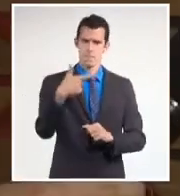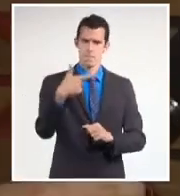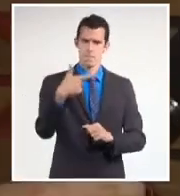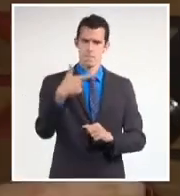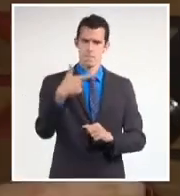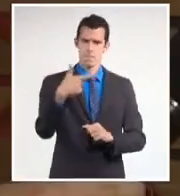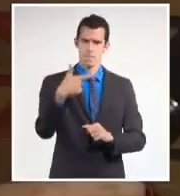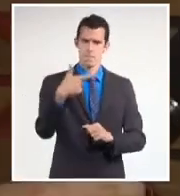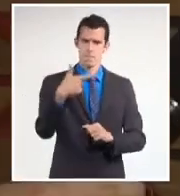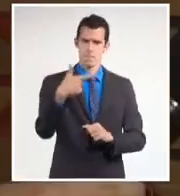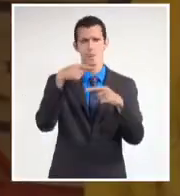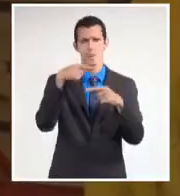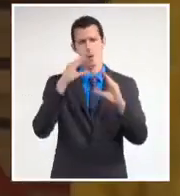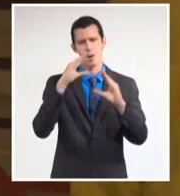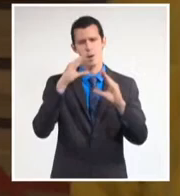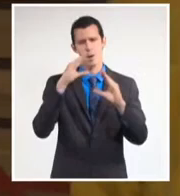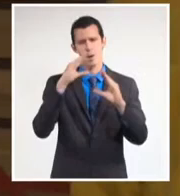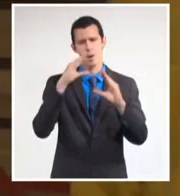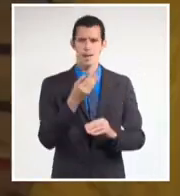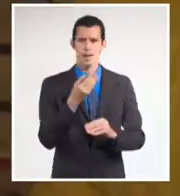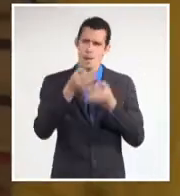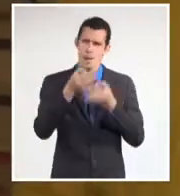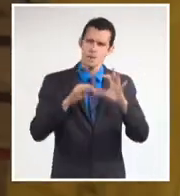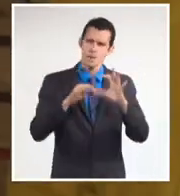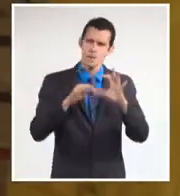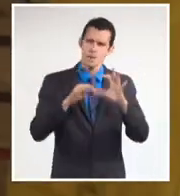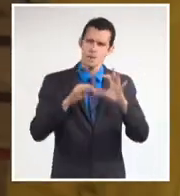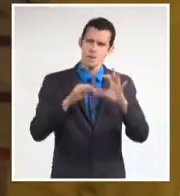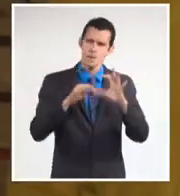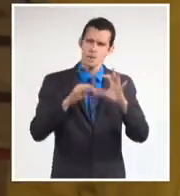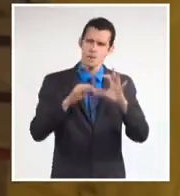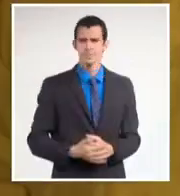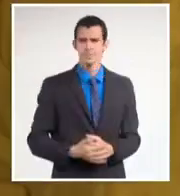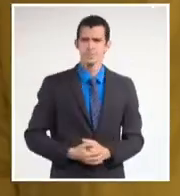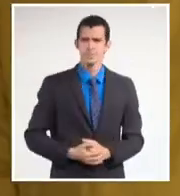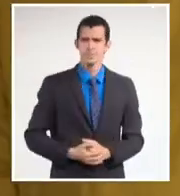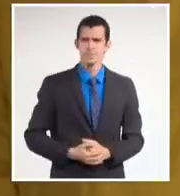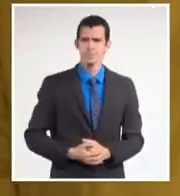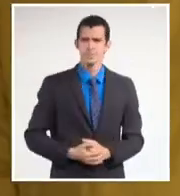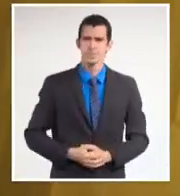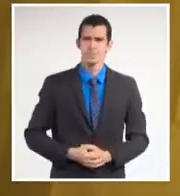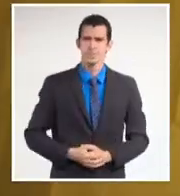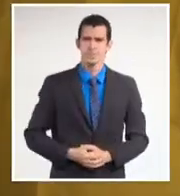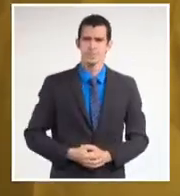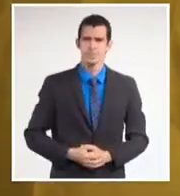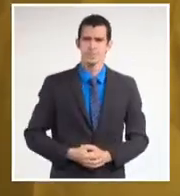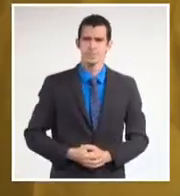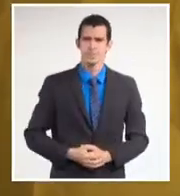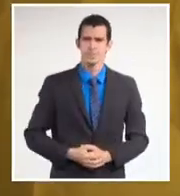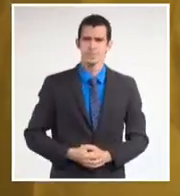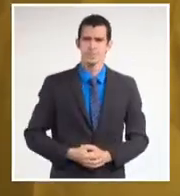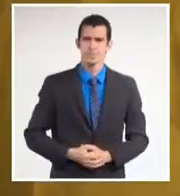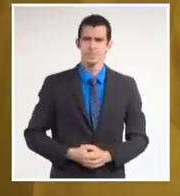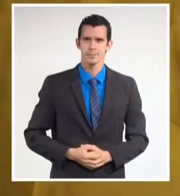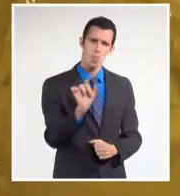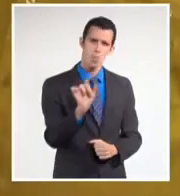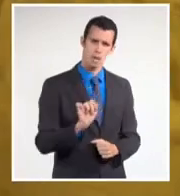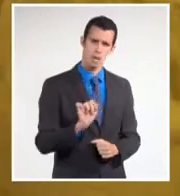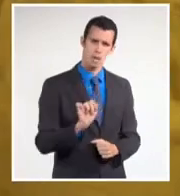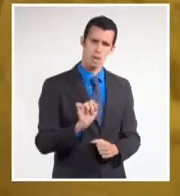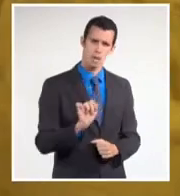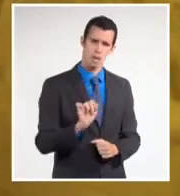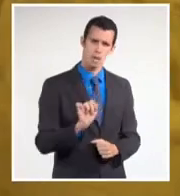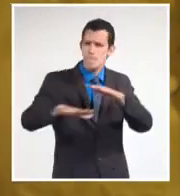Muy buenas noches. Gracias, Tapia, por acceder a estas declaraciones. ¿Pudiera comentarnos cuáles son los principios de este plan de medidas que se